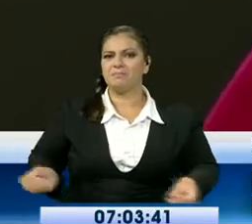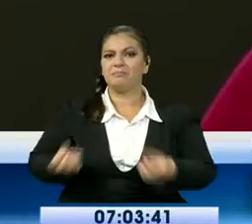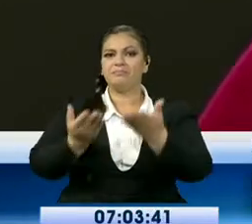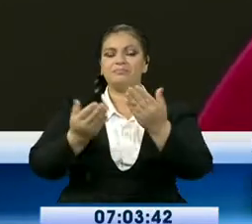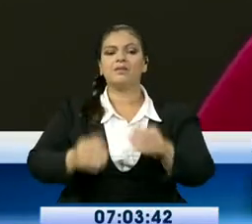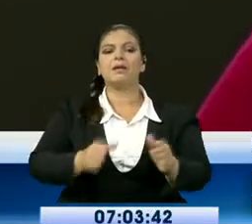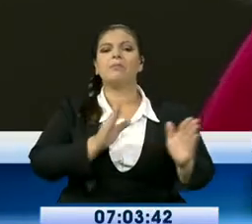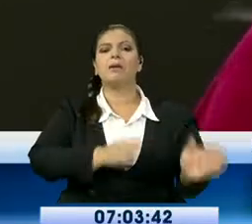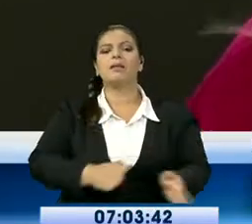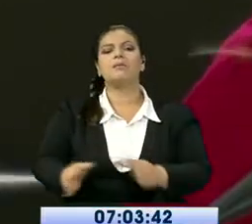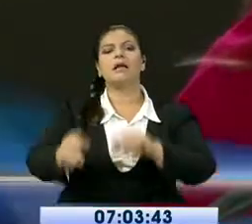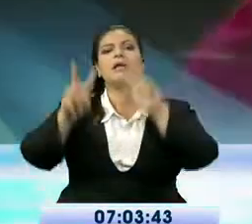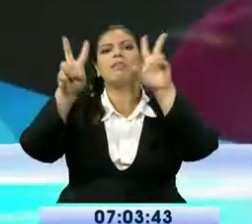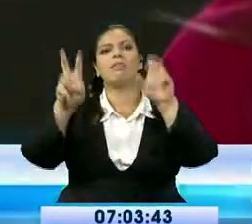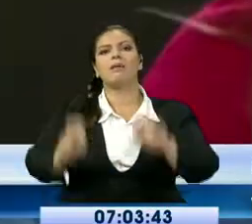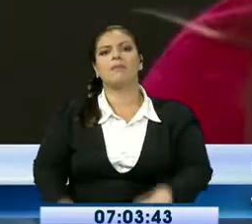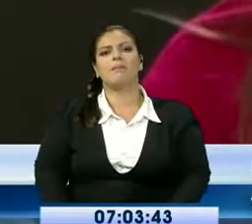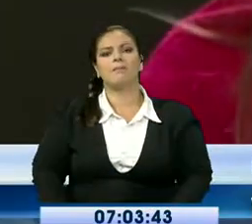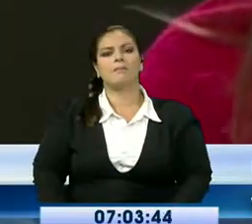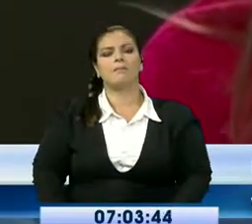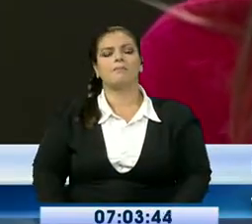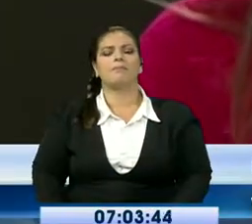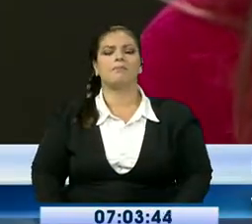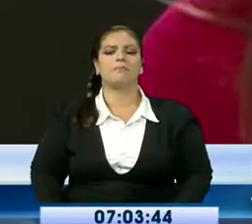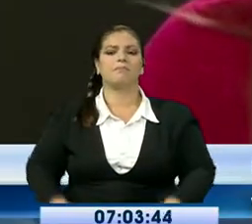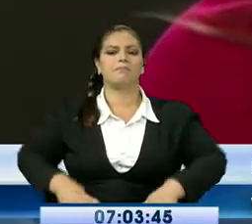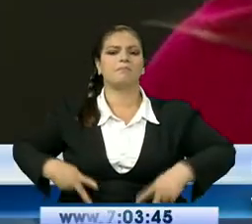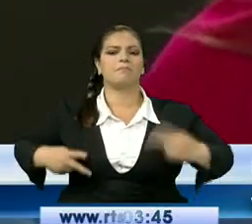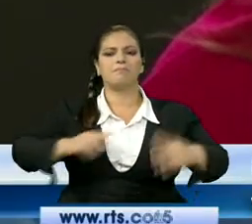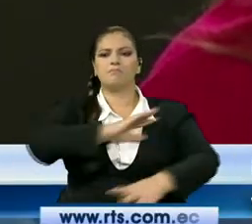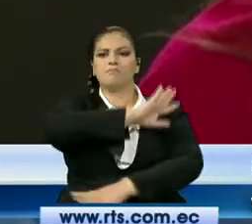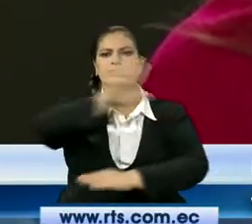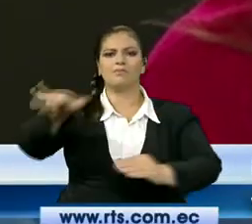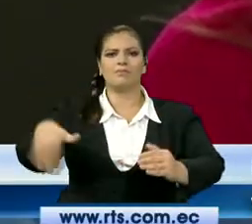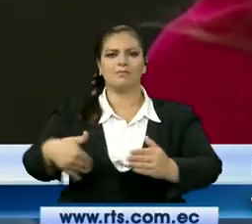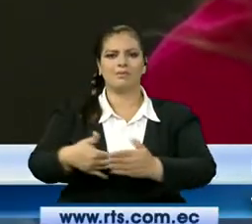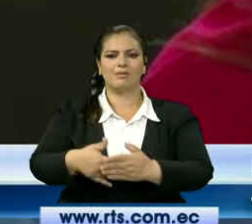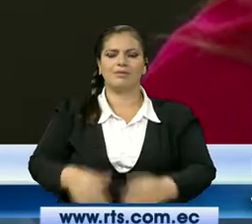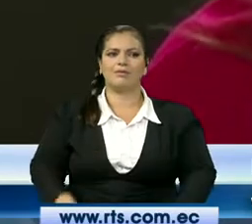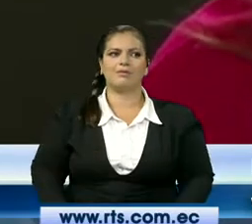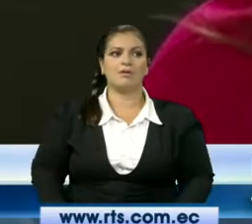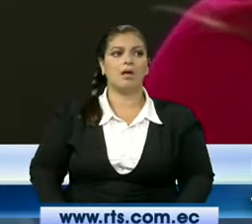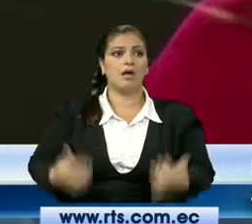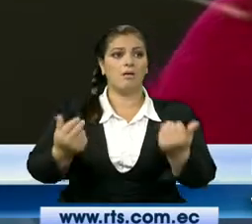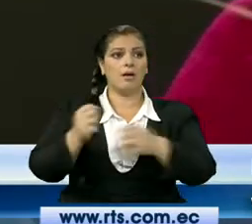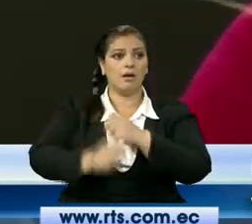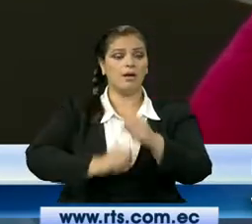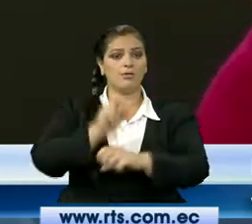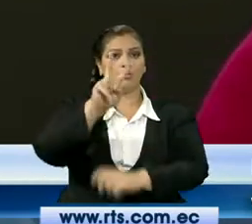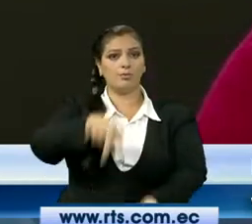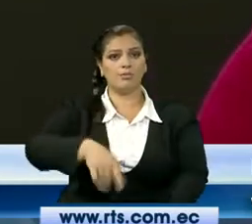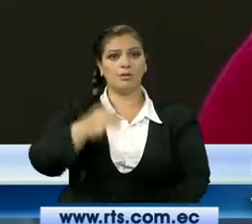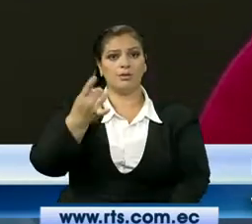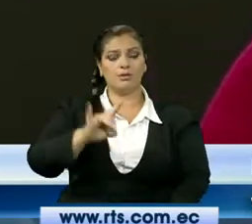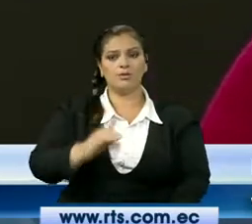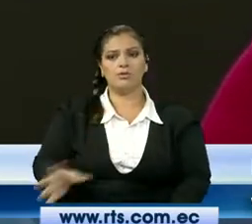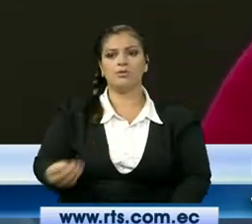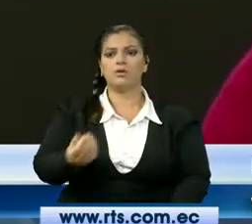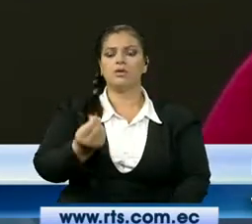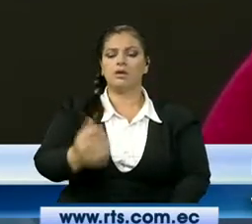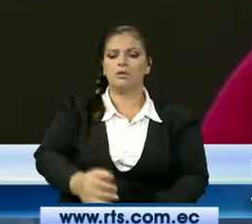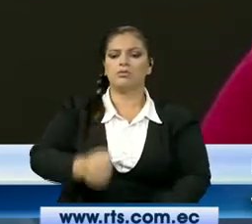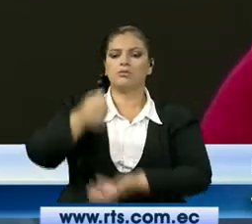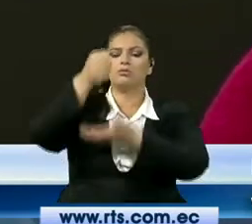año, queridos amigos y amigas, invertiremos 64 millones de dólares en esta